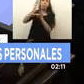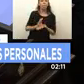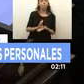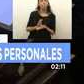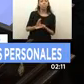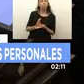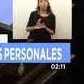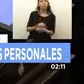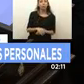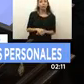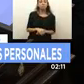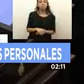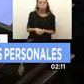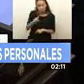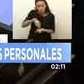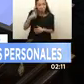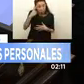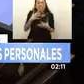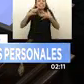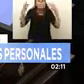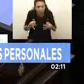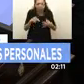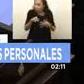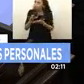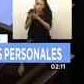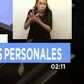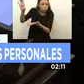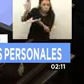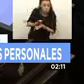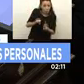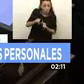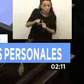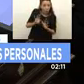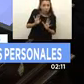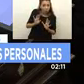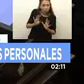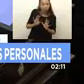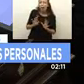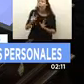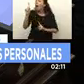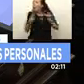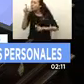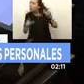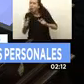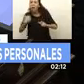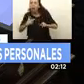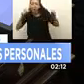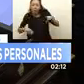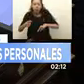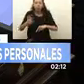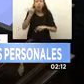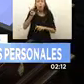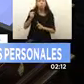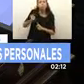internacional realmente piensan que Esto va a ser la solución ustedes realmente están puede algún Argentino después de las experiencias que